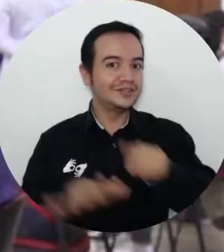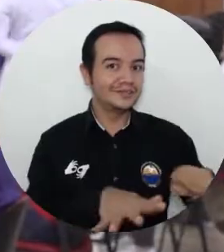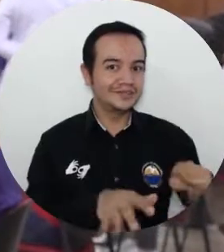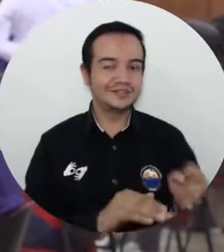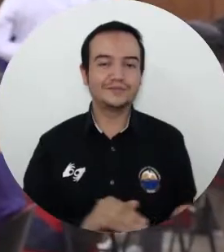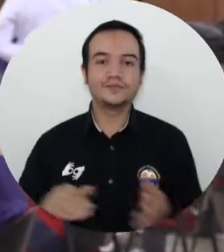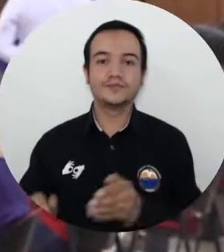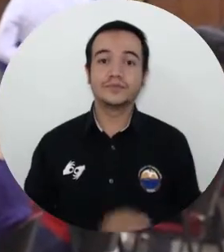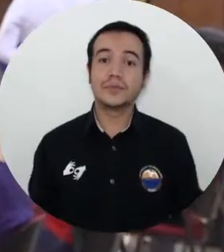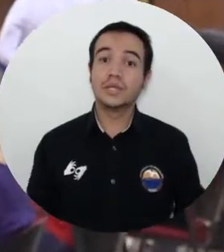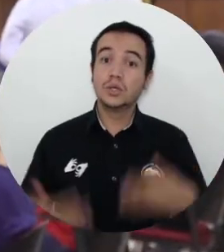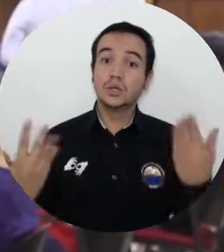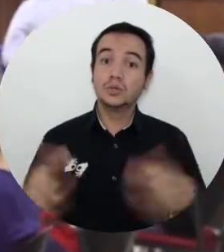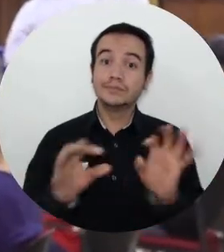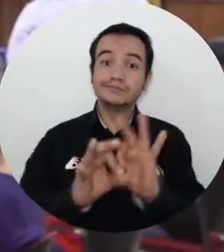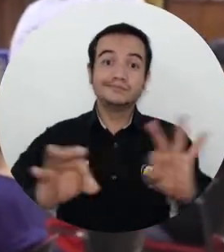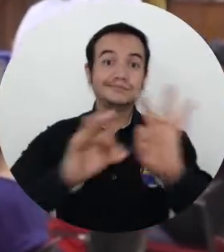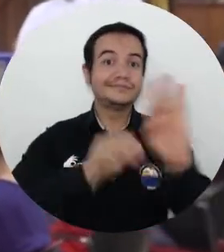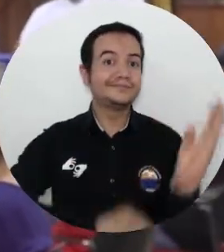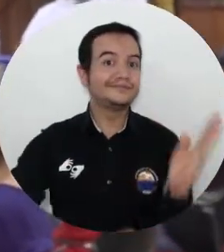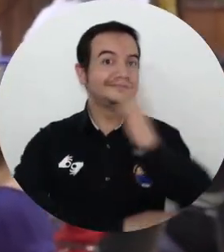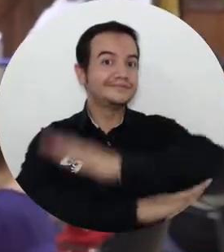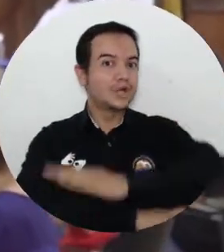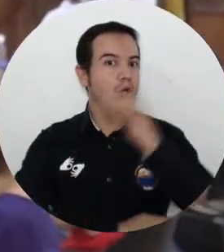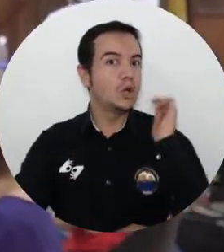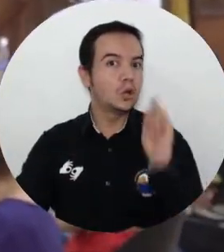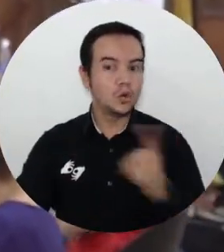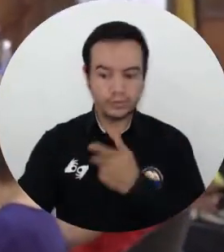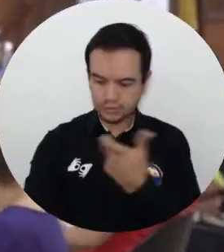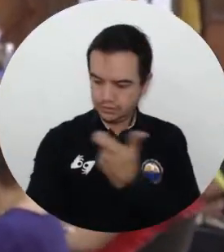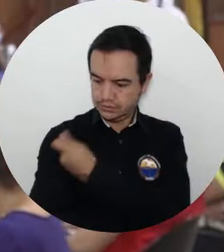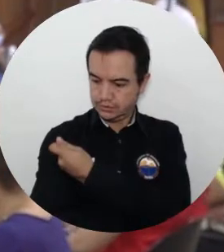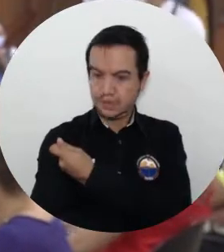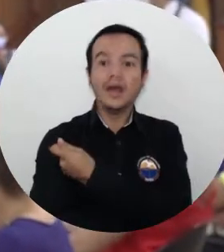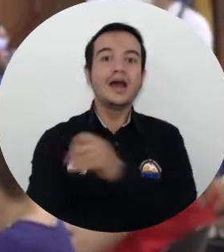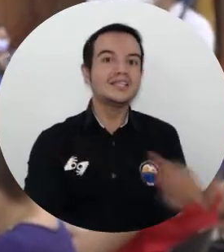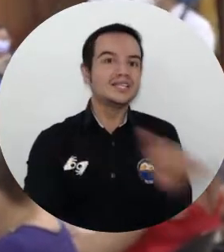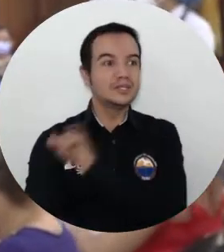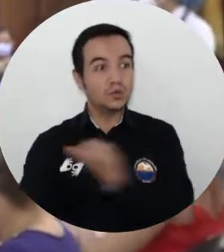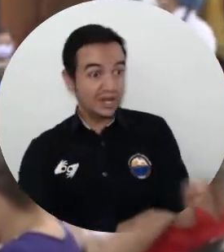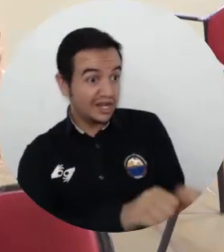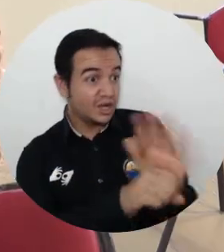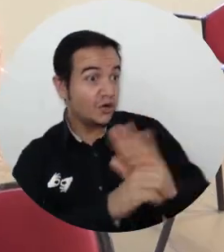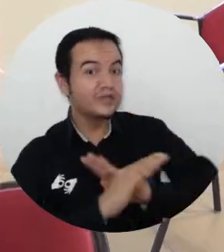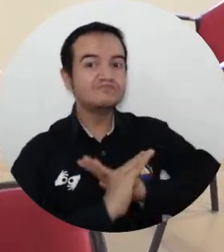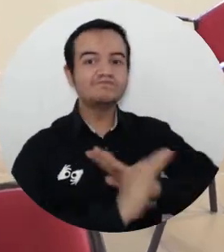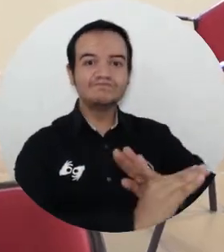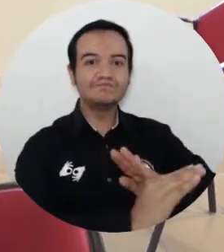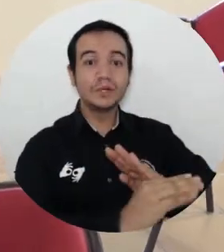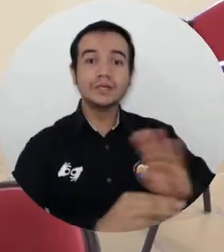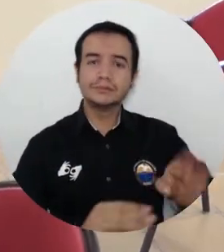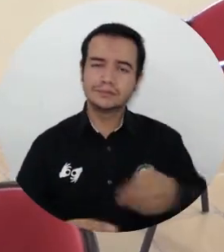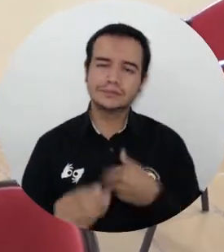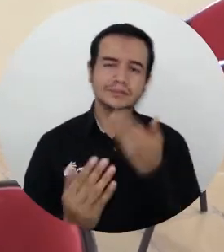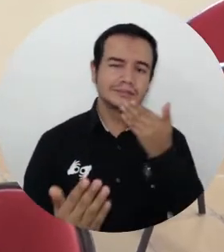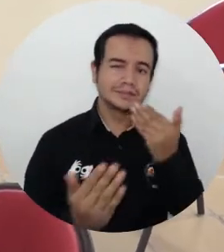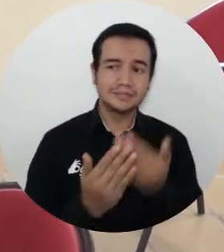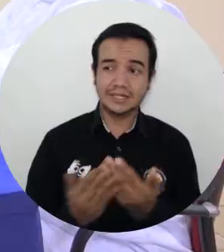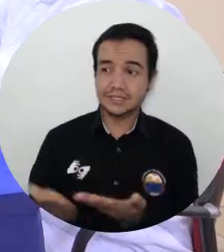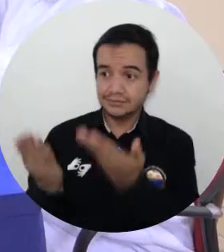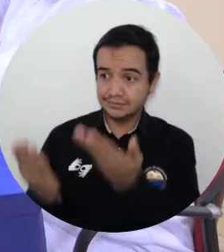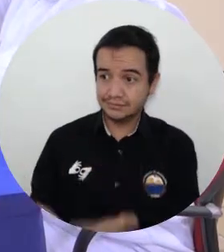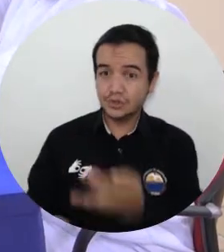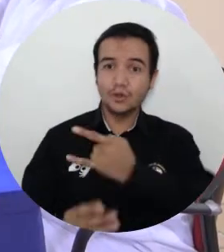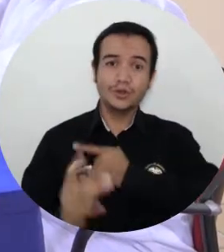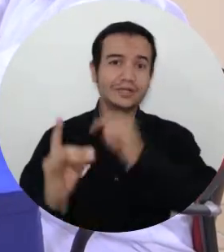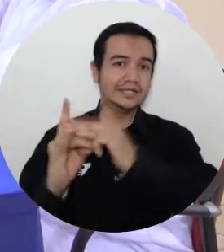muy importante y significativa porque al colocarnos la vacuna estamos combatiendo al COVID-19. Por eso agradecemos a la Universidad